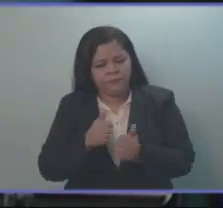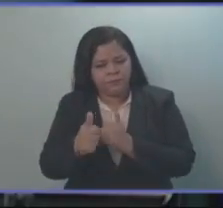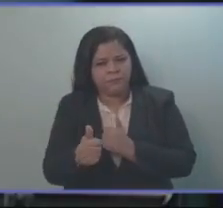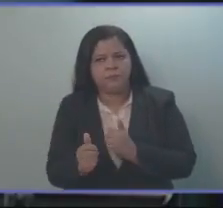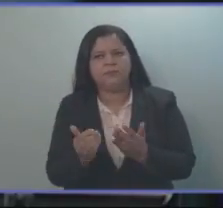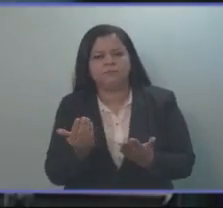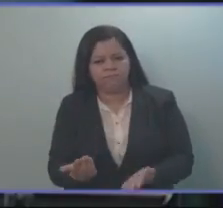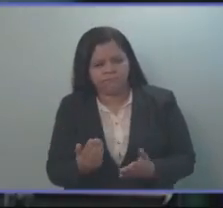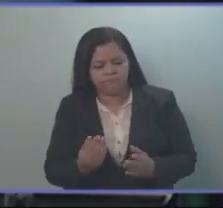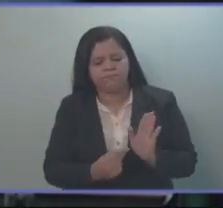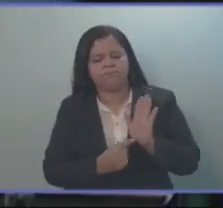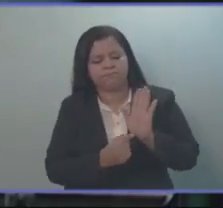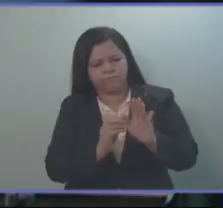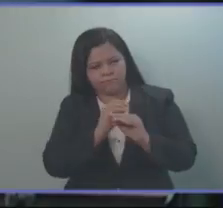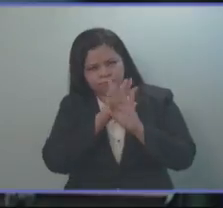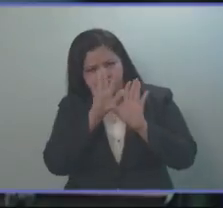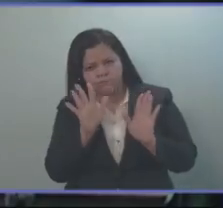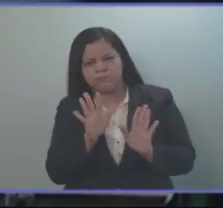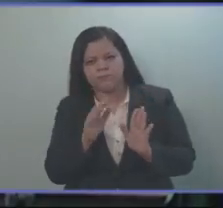la transparencia.